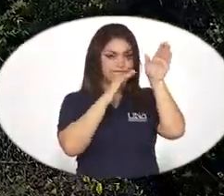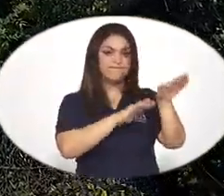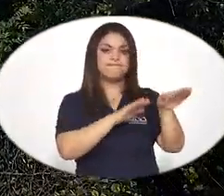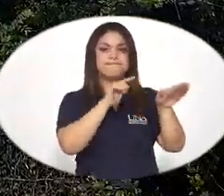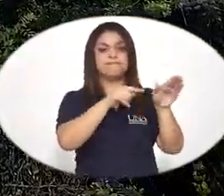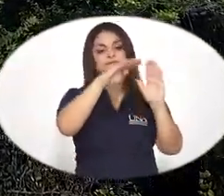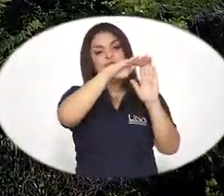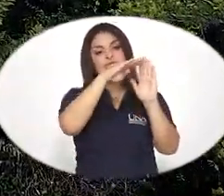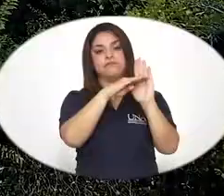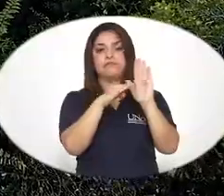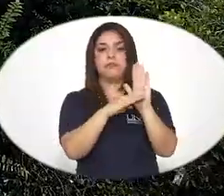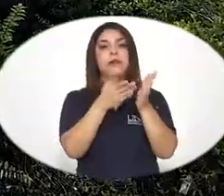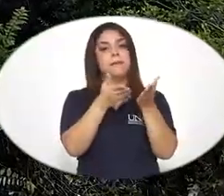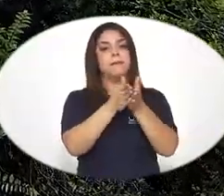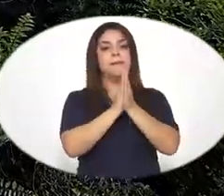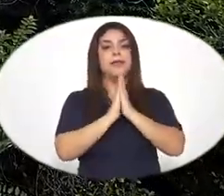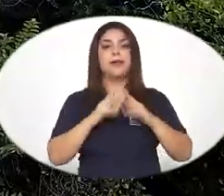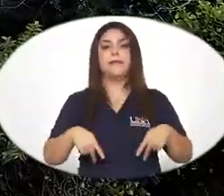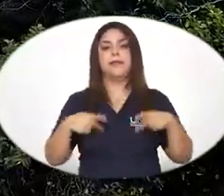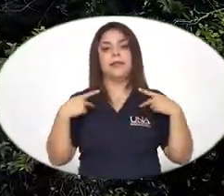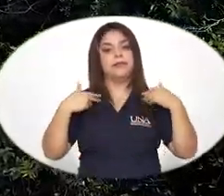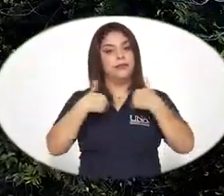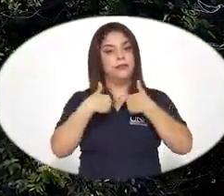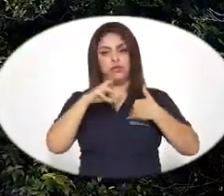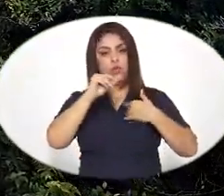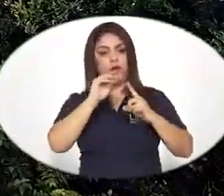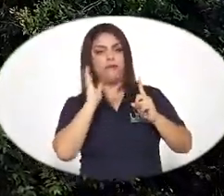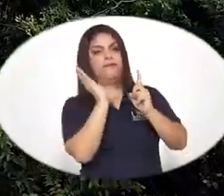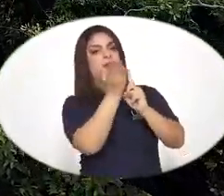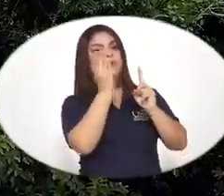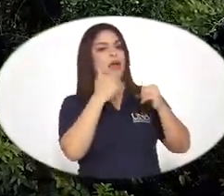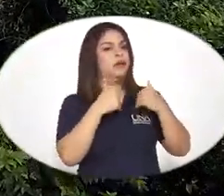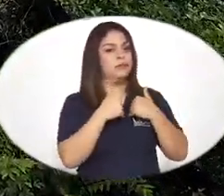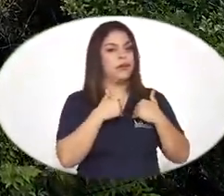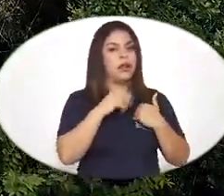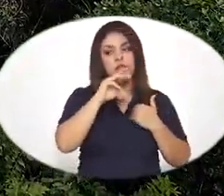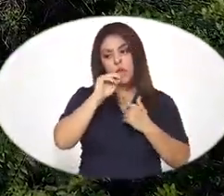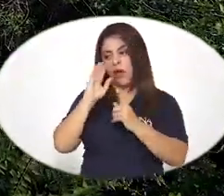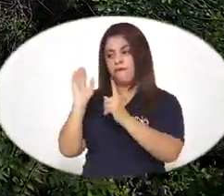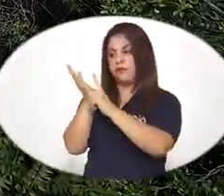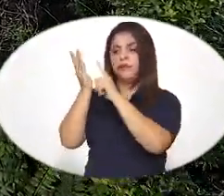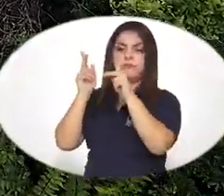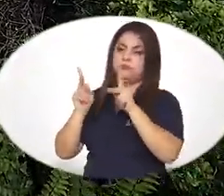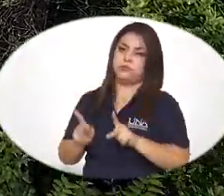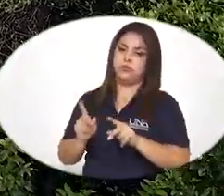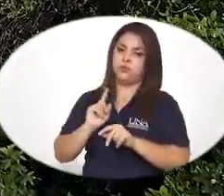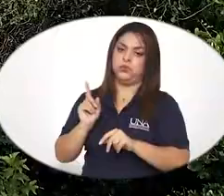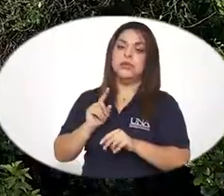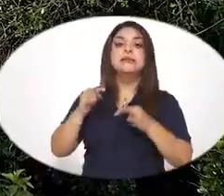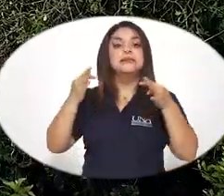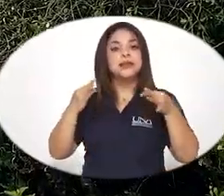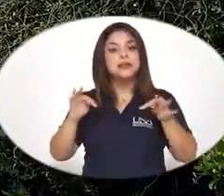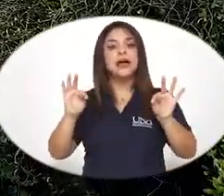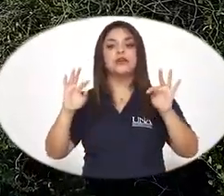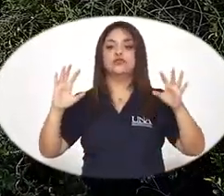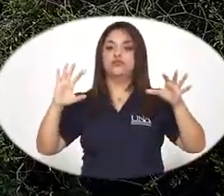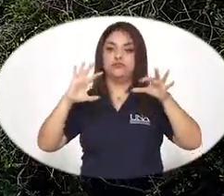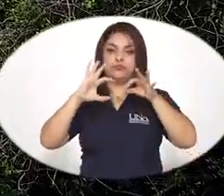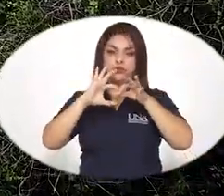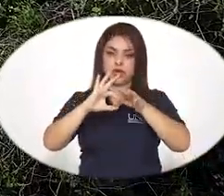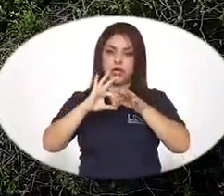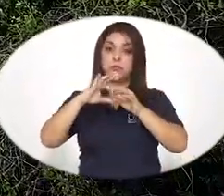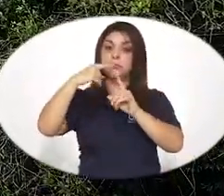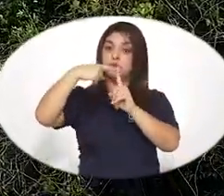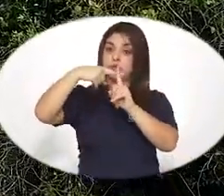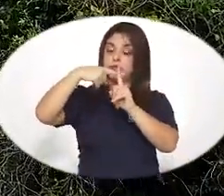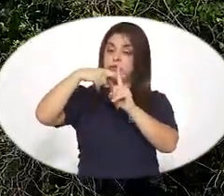de Conservación de Vida Silvestre solicita. No se afecta al animal, no se afectan a las personas y trataríamos de